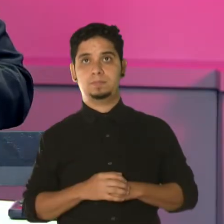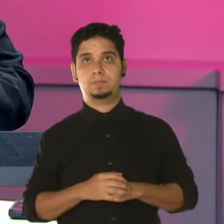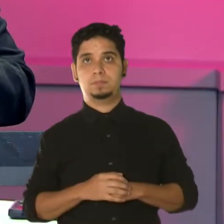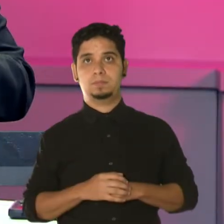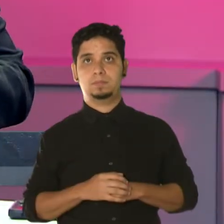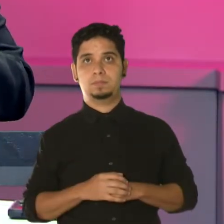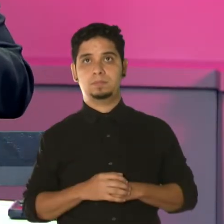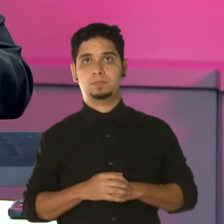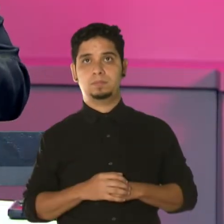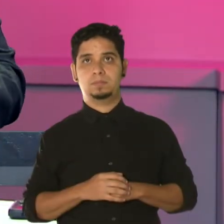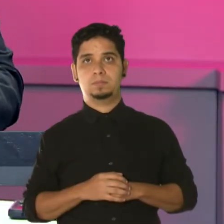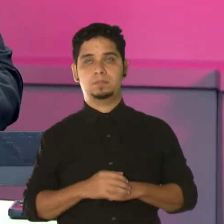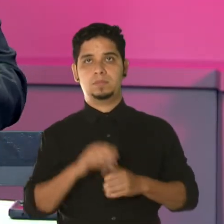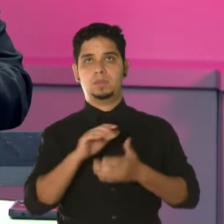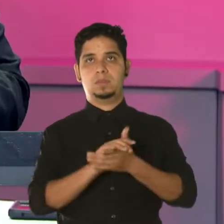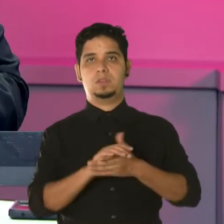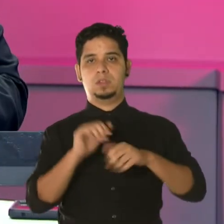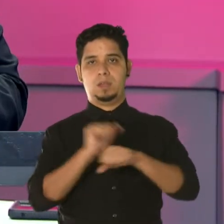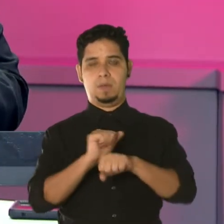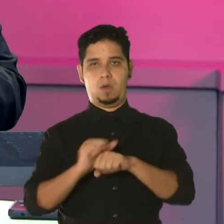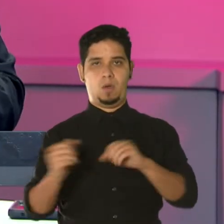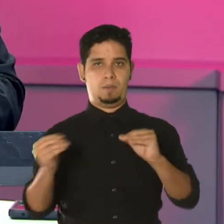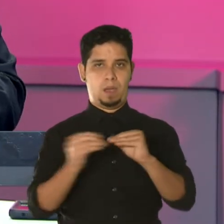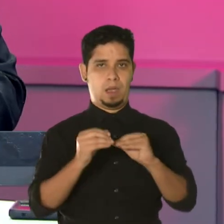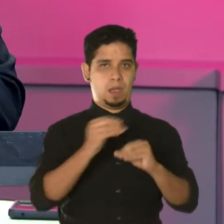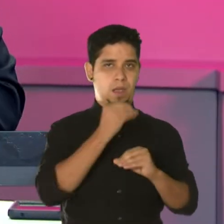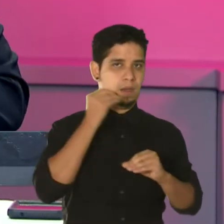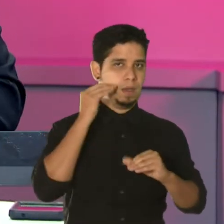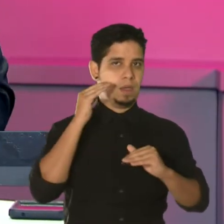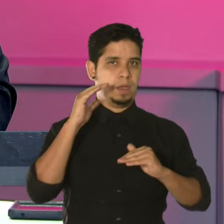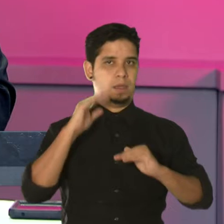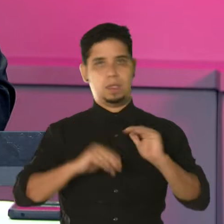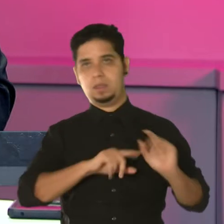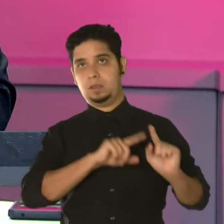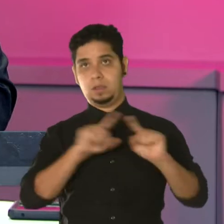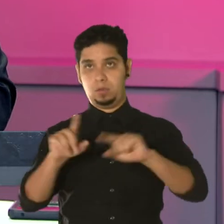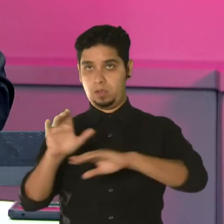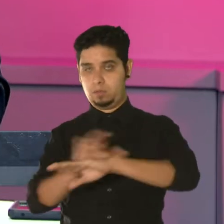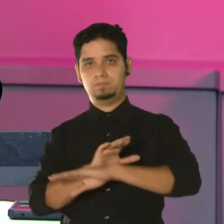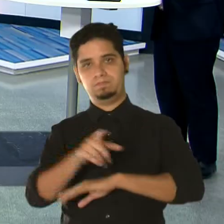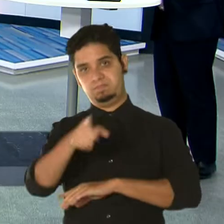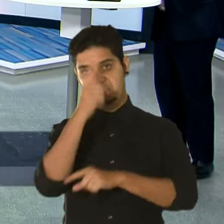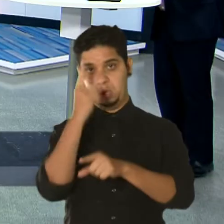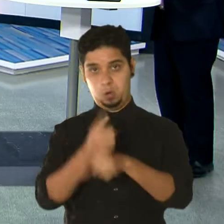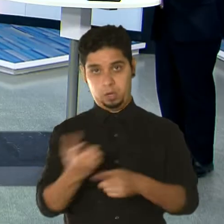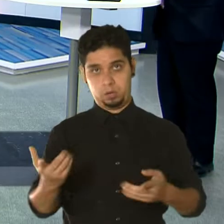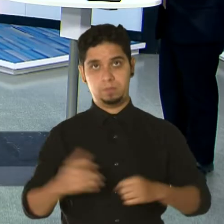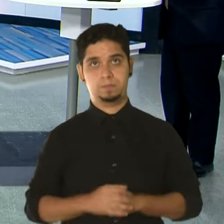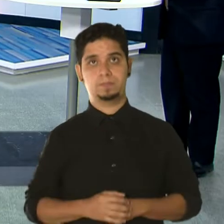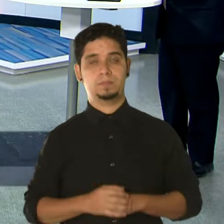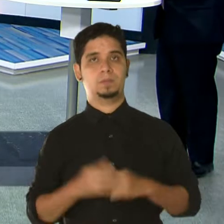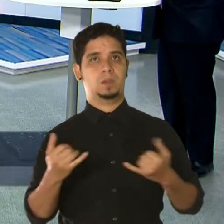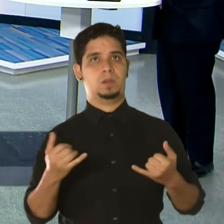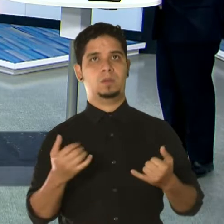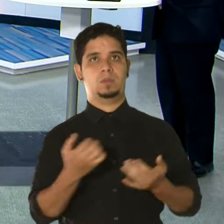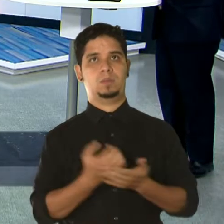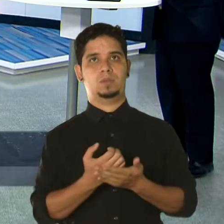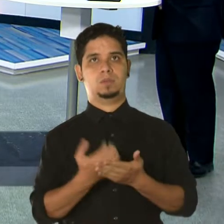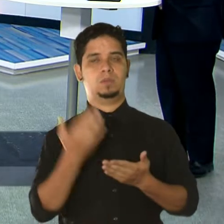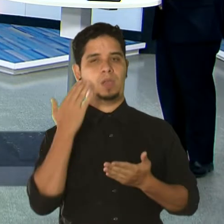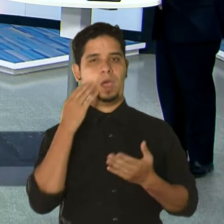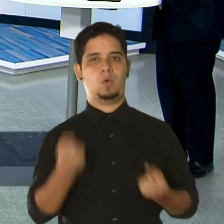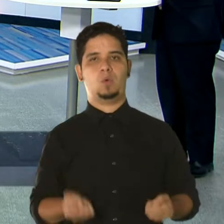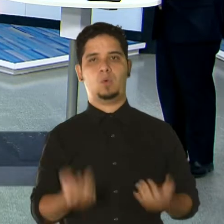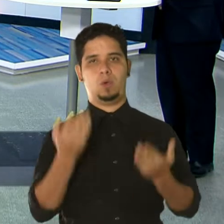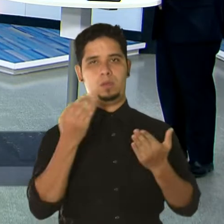dicen, no te creas, yo trabajo más desde mi hogar que estando físicamente en la empresa. Así es. Y hablando de ahora como economista, ¿sabes la cantidad de dinero